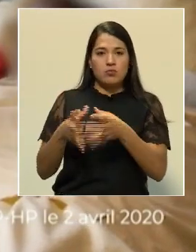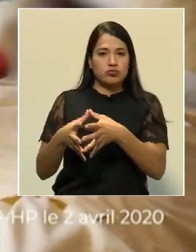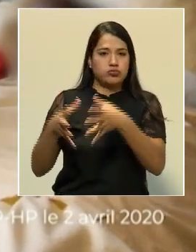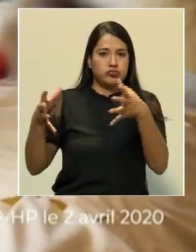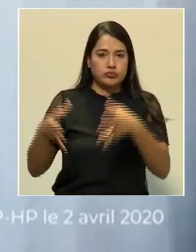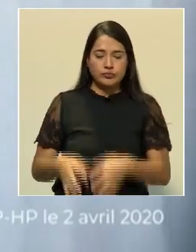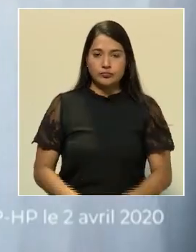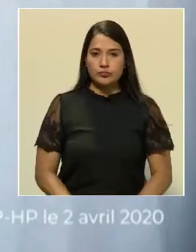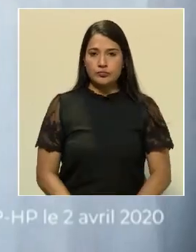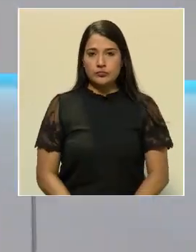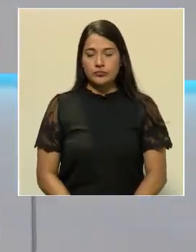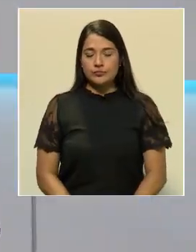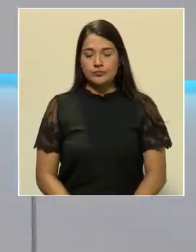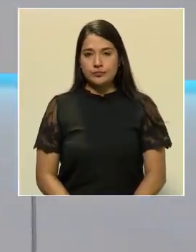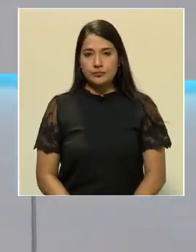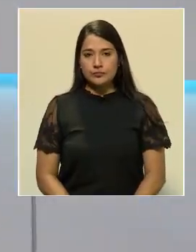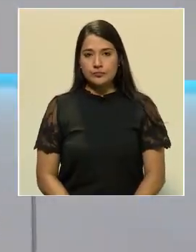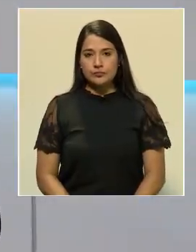aceleradamente.